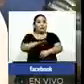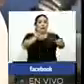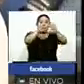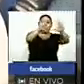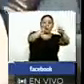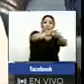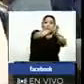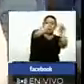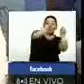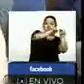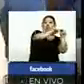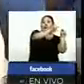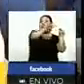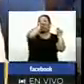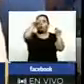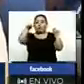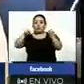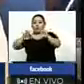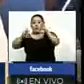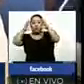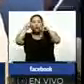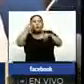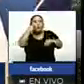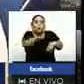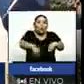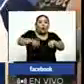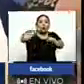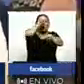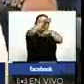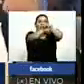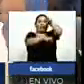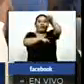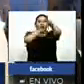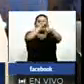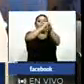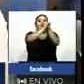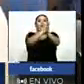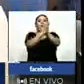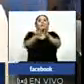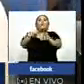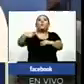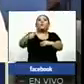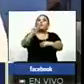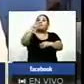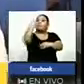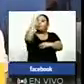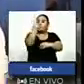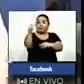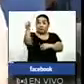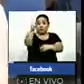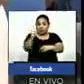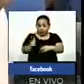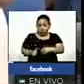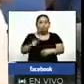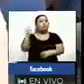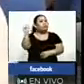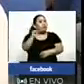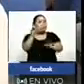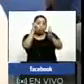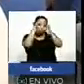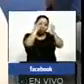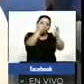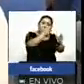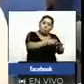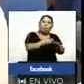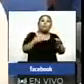mañana en el campo de la feria hasta las 10 de la noche todos los días a partir del día primero y por supuesto sin desatender